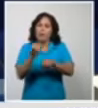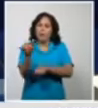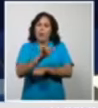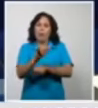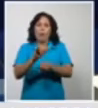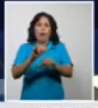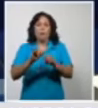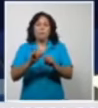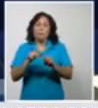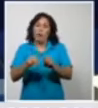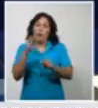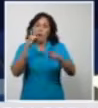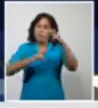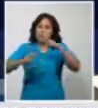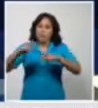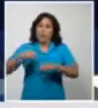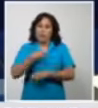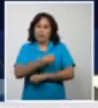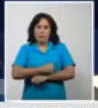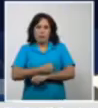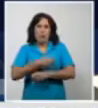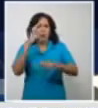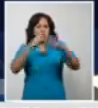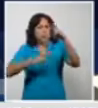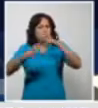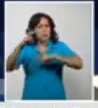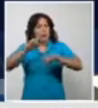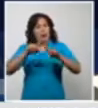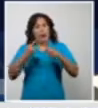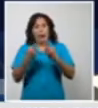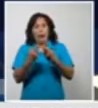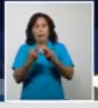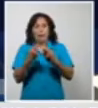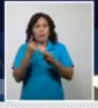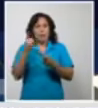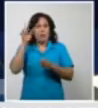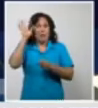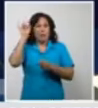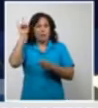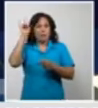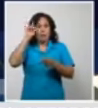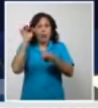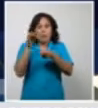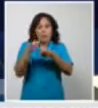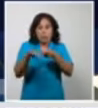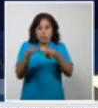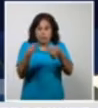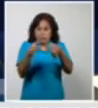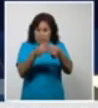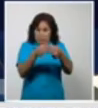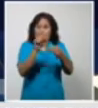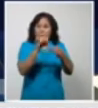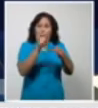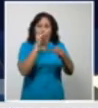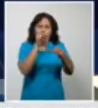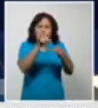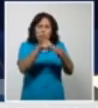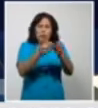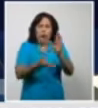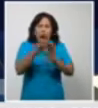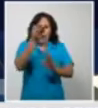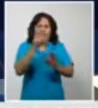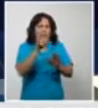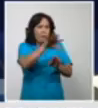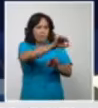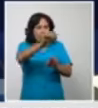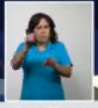Han hecho varios análisis, claro, es una muestra pequeña de hombres que se han estudiado y